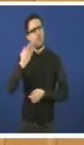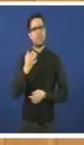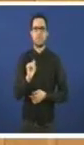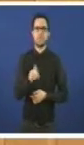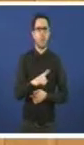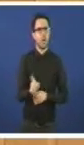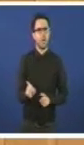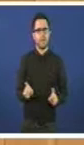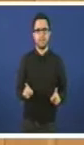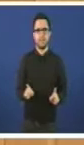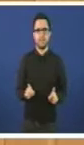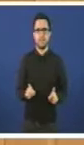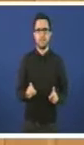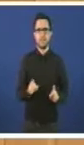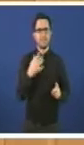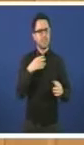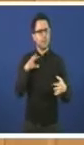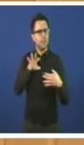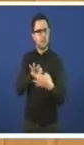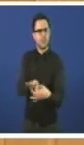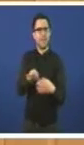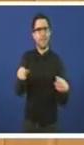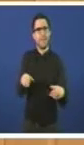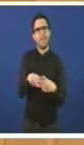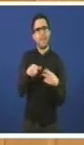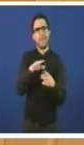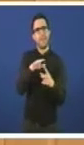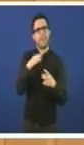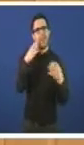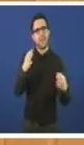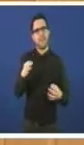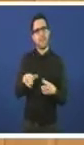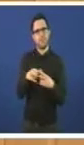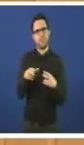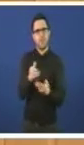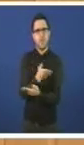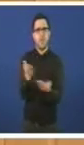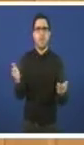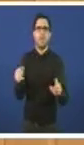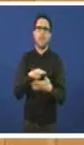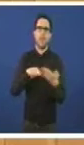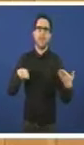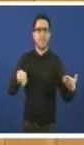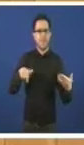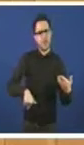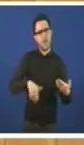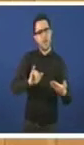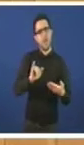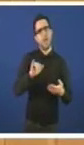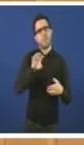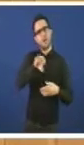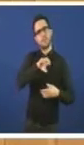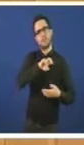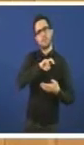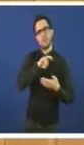coincidencia con realidad de social de galicia este es un país con divas lenguas o galego qué idioma propio o castelán que falan portento